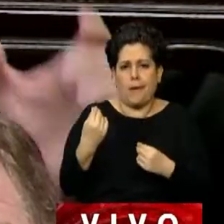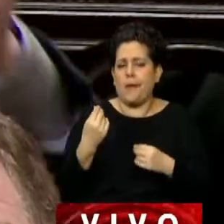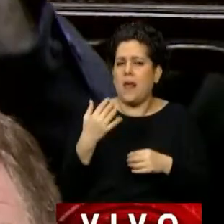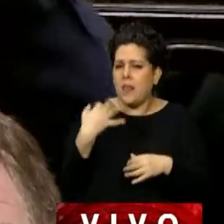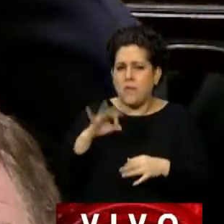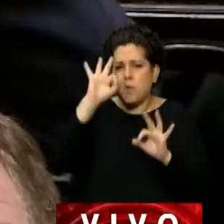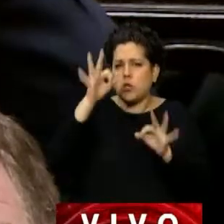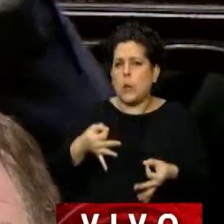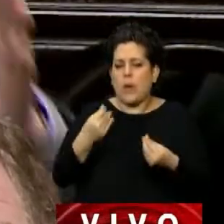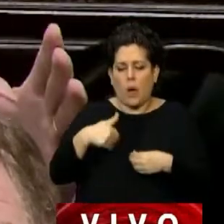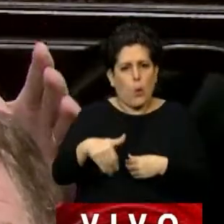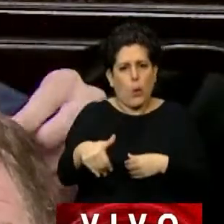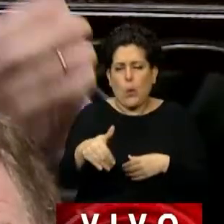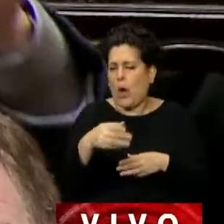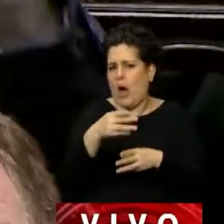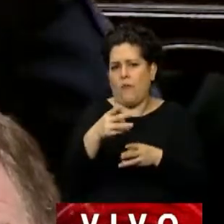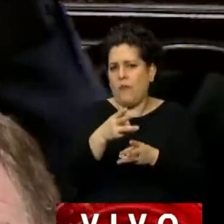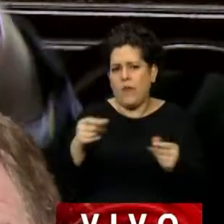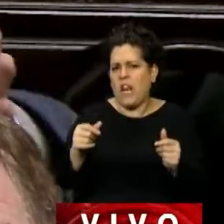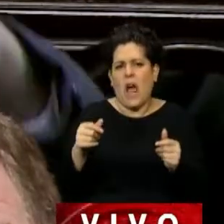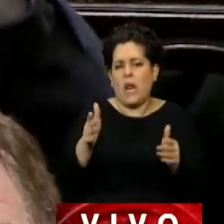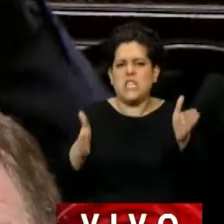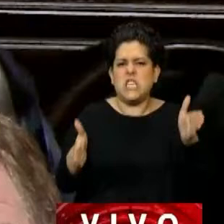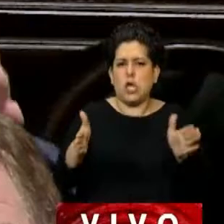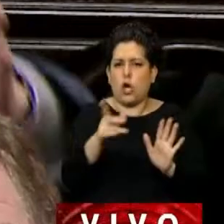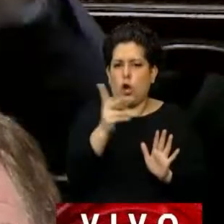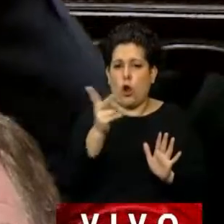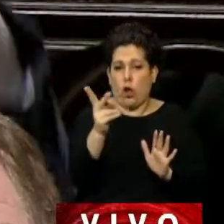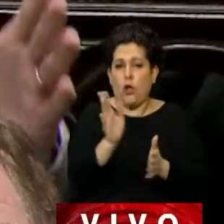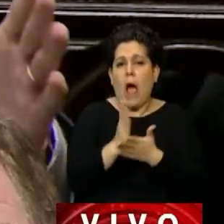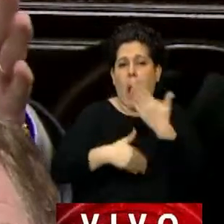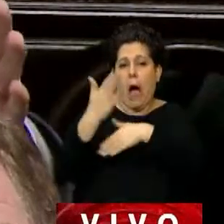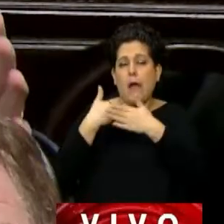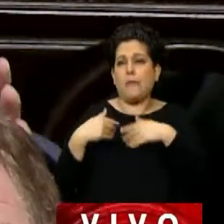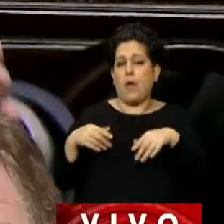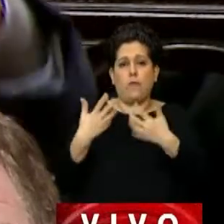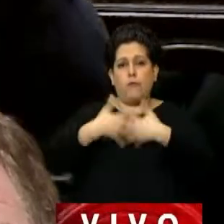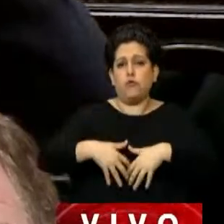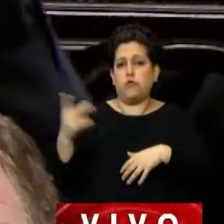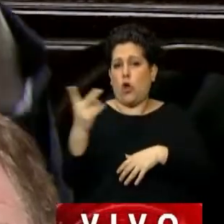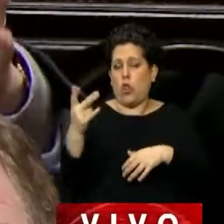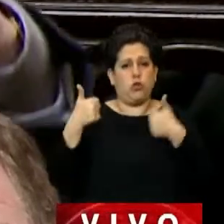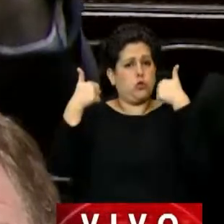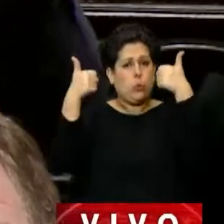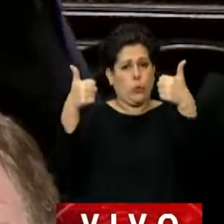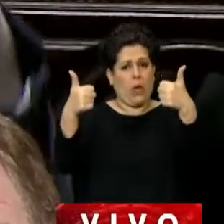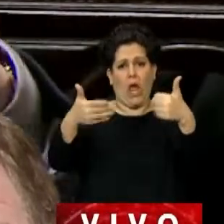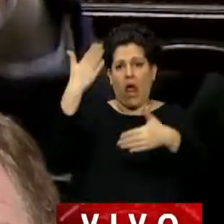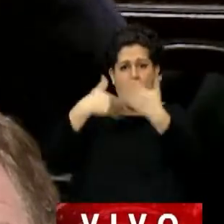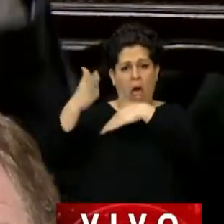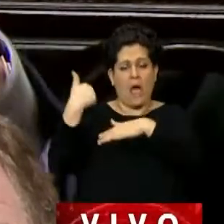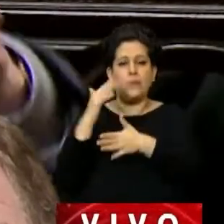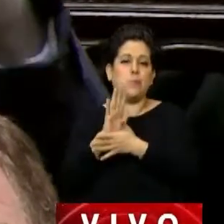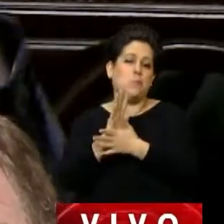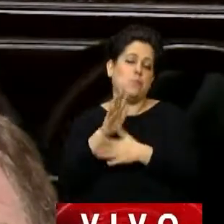términos. Estamos ante un final de ciclo. Las recetas que le funcionaron al principio, que es básicamente el secreto